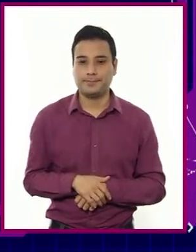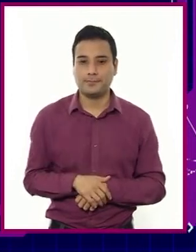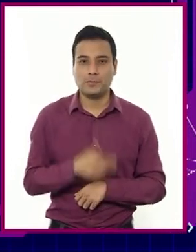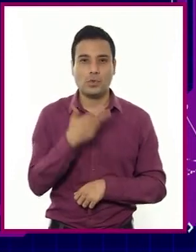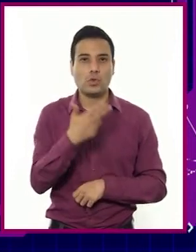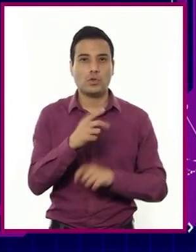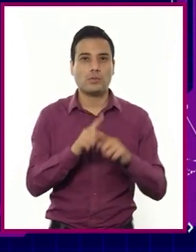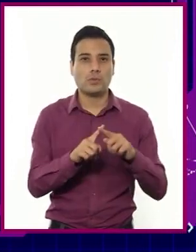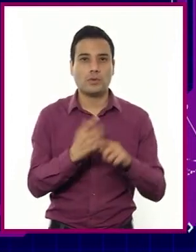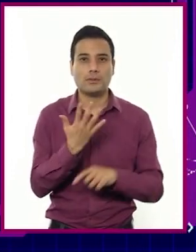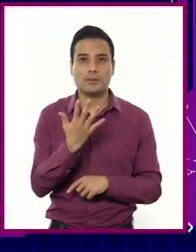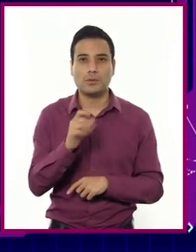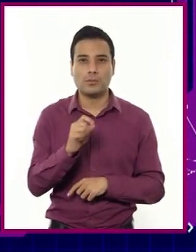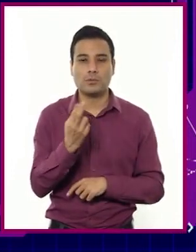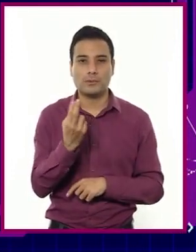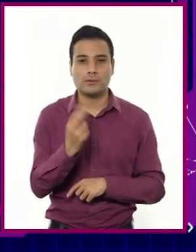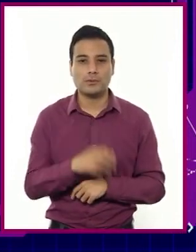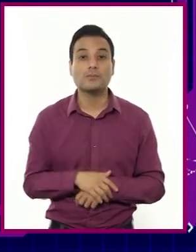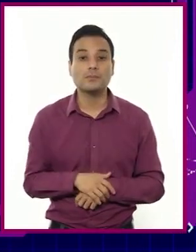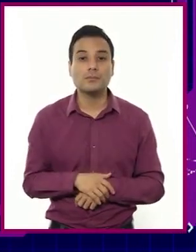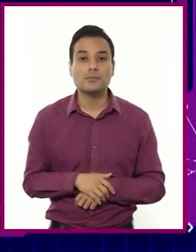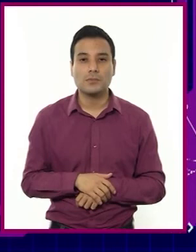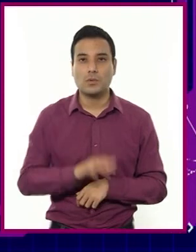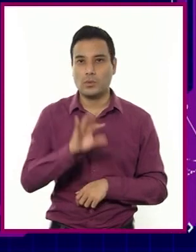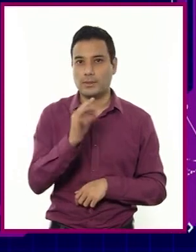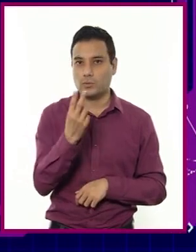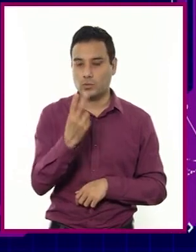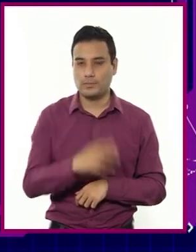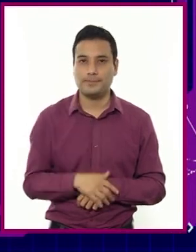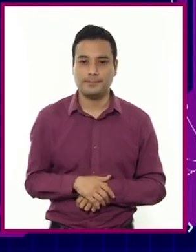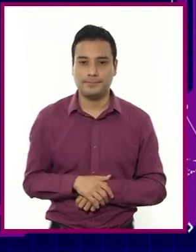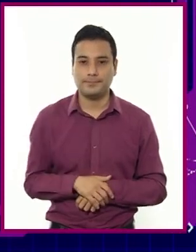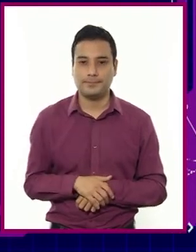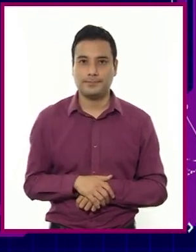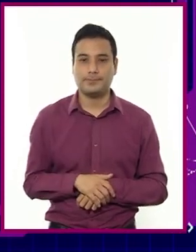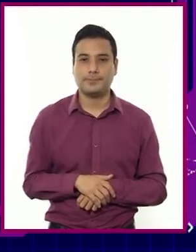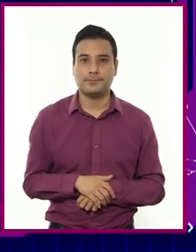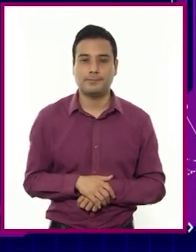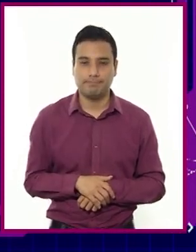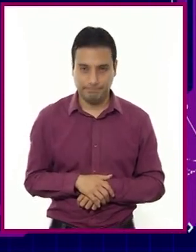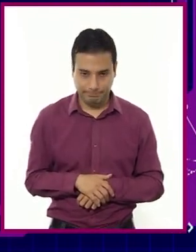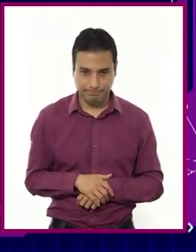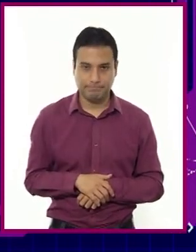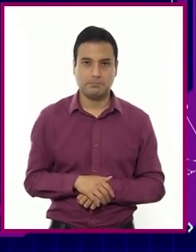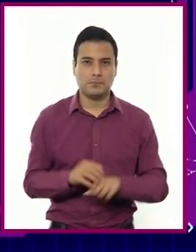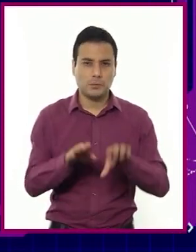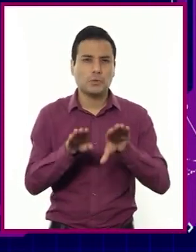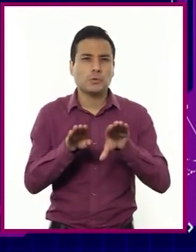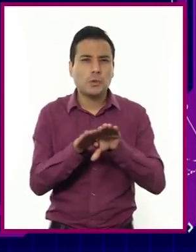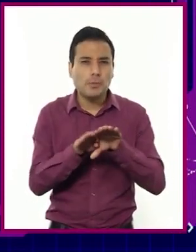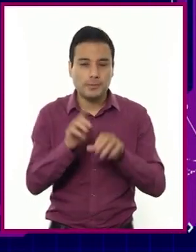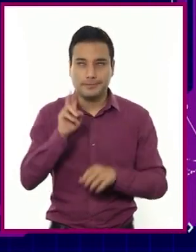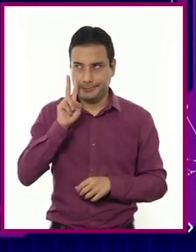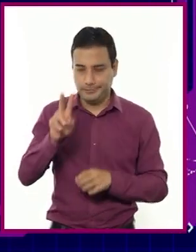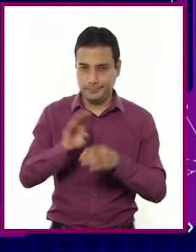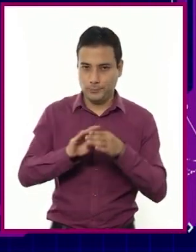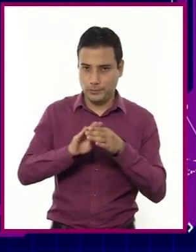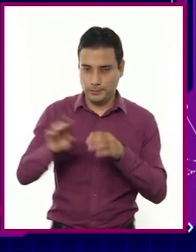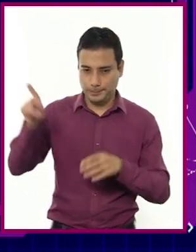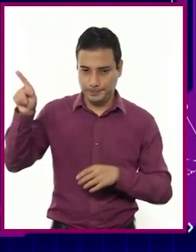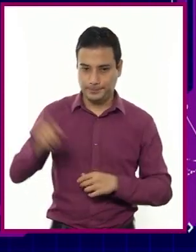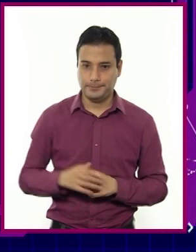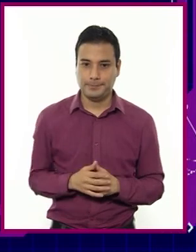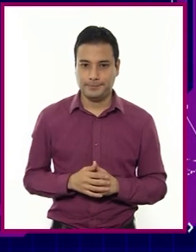y 8 por 5.25 es igual a 42. Así nos queda la ecuación 30W